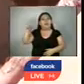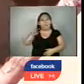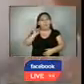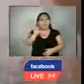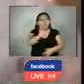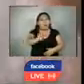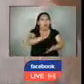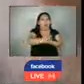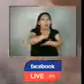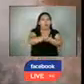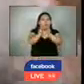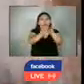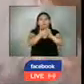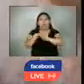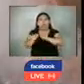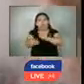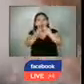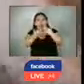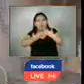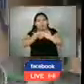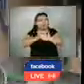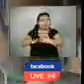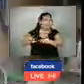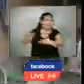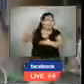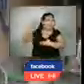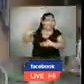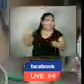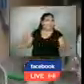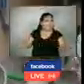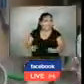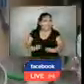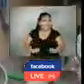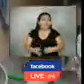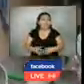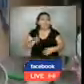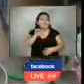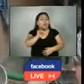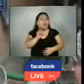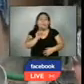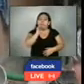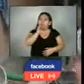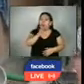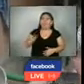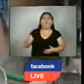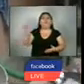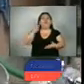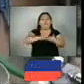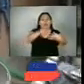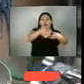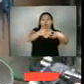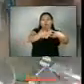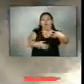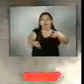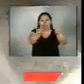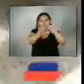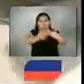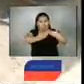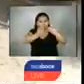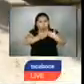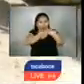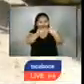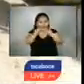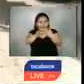agua a las colonias y comunidades que por años no se les abasteció del recurso. Y reiteró que con la ley pondrán en marcha la ejecución de